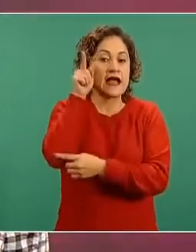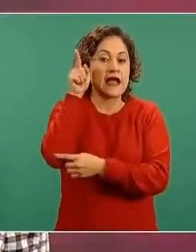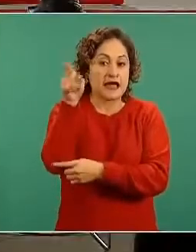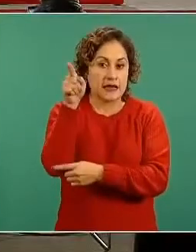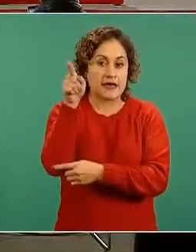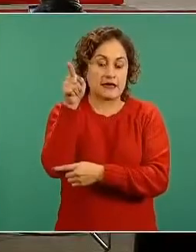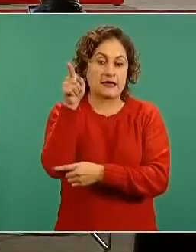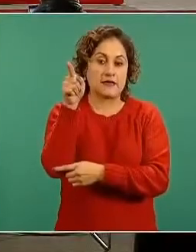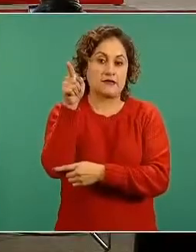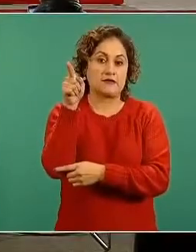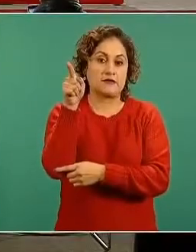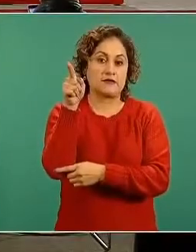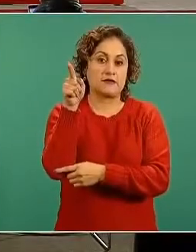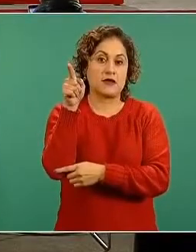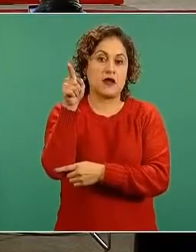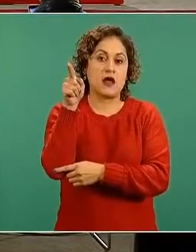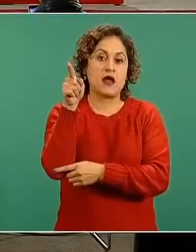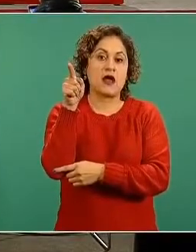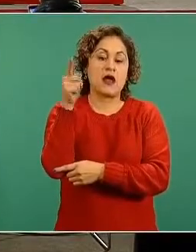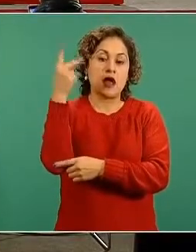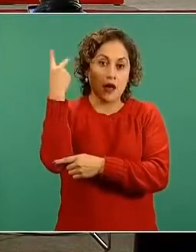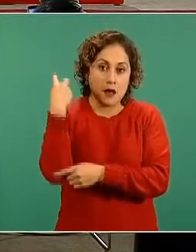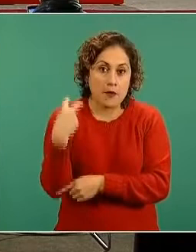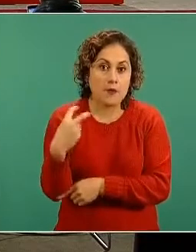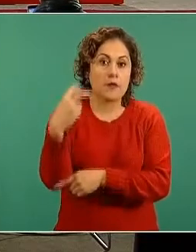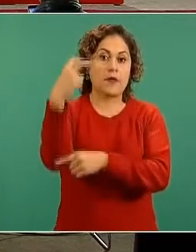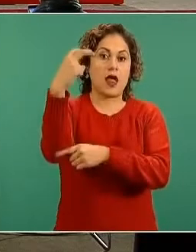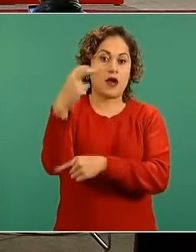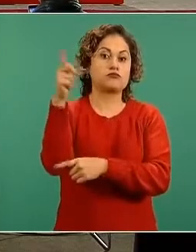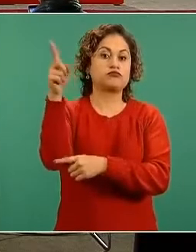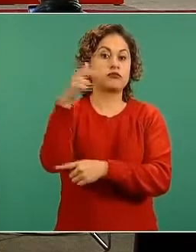desde Holanda hacia México